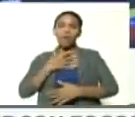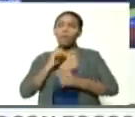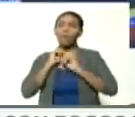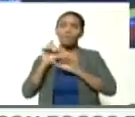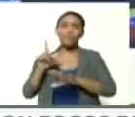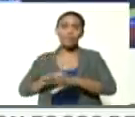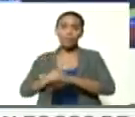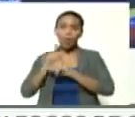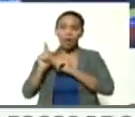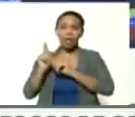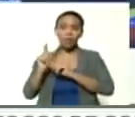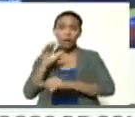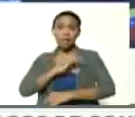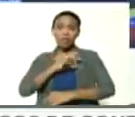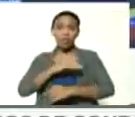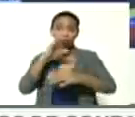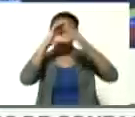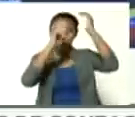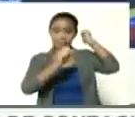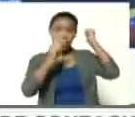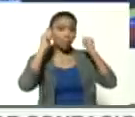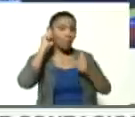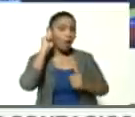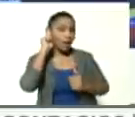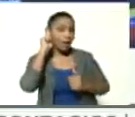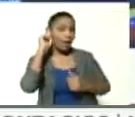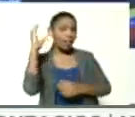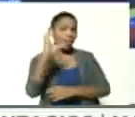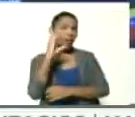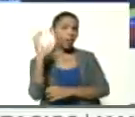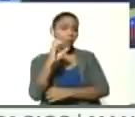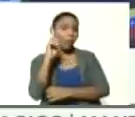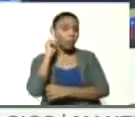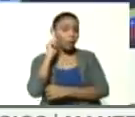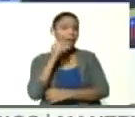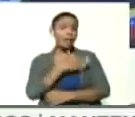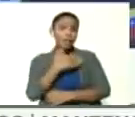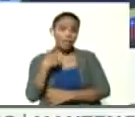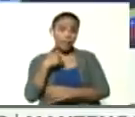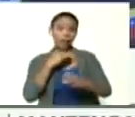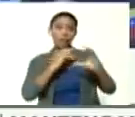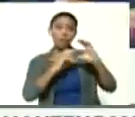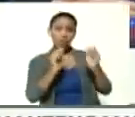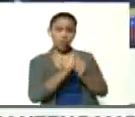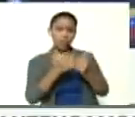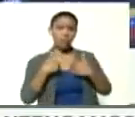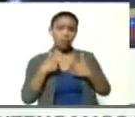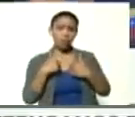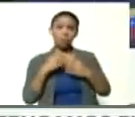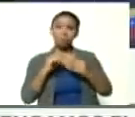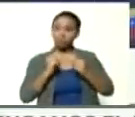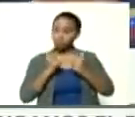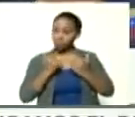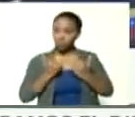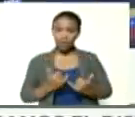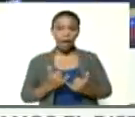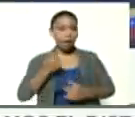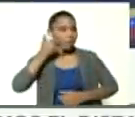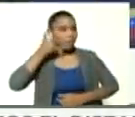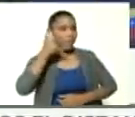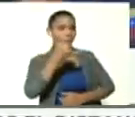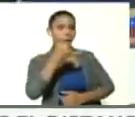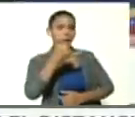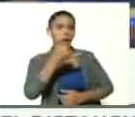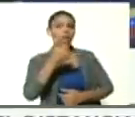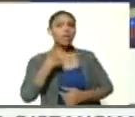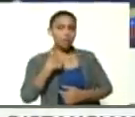bien, si la señora canciller de Colombia, la señora Claudia Blum, quiere conversar conmigo, inmediatamente, hágame una llamada y